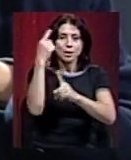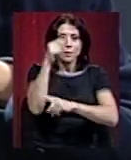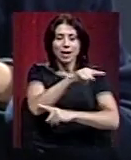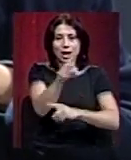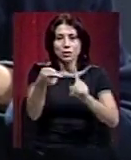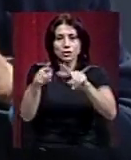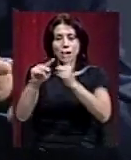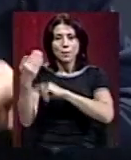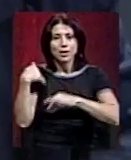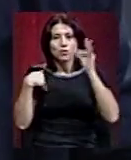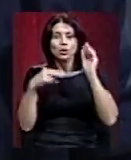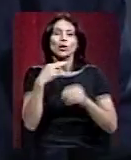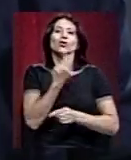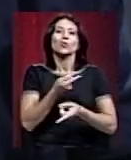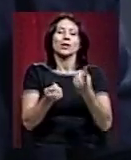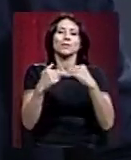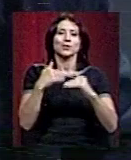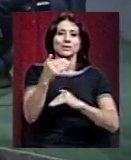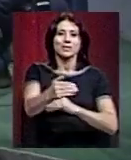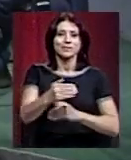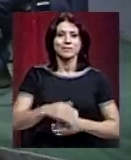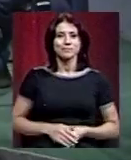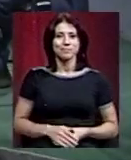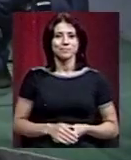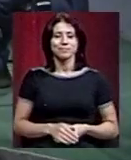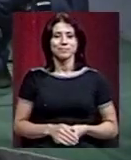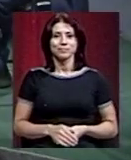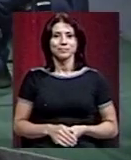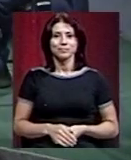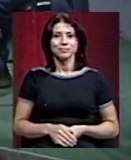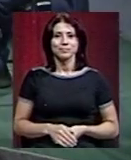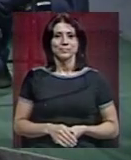ellos tiene, y nosotros regresamos.